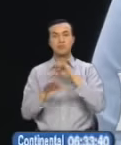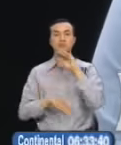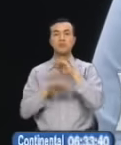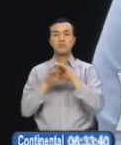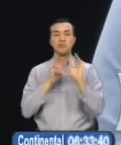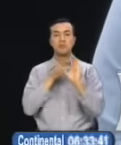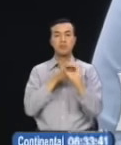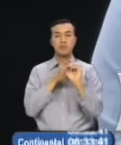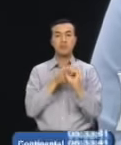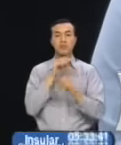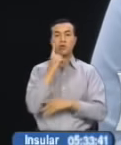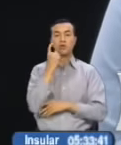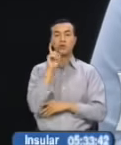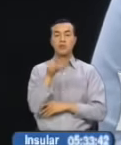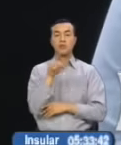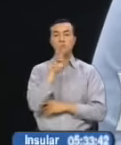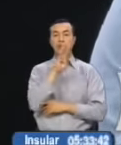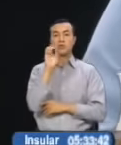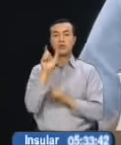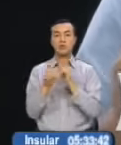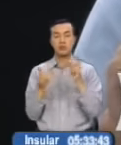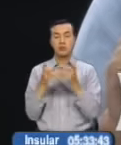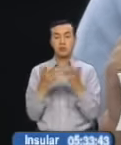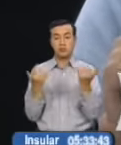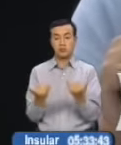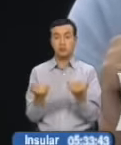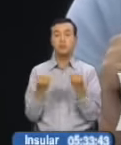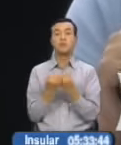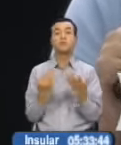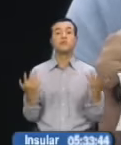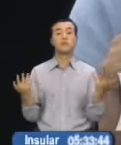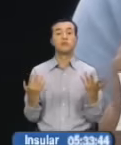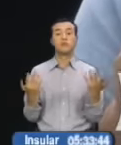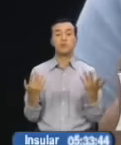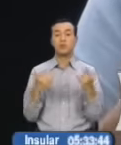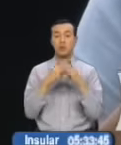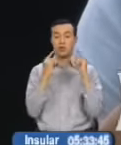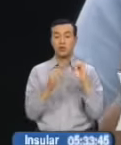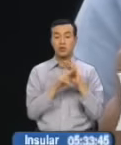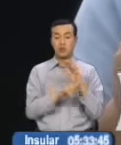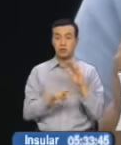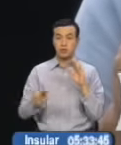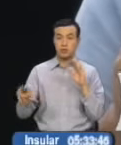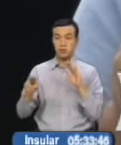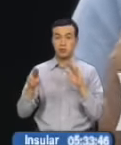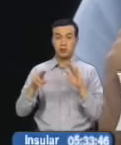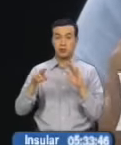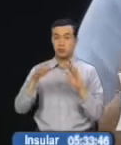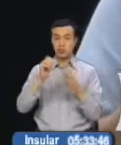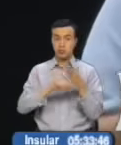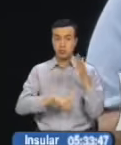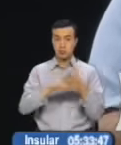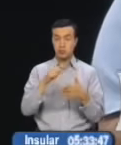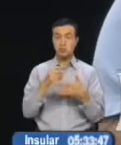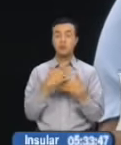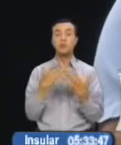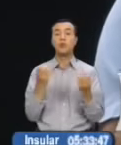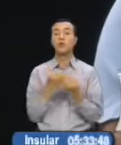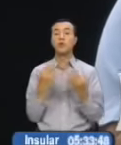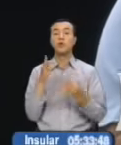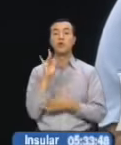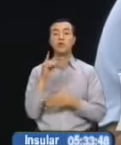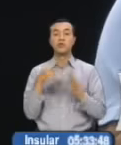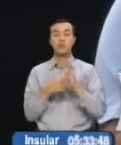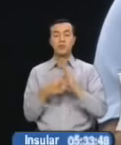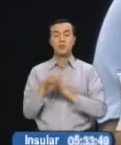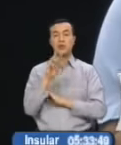de 11.400 personas. Actualmente, en nuestros albergues oficiales, tenemos